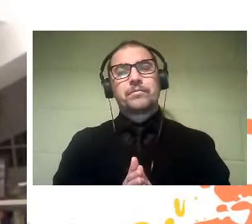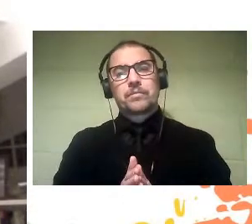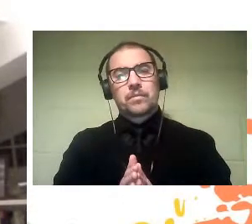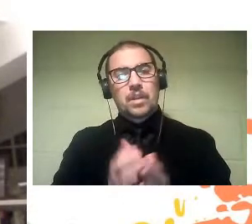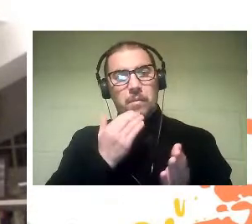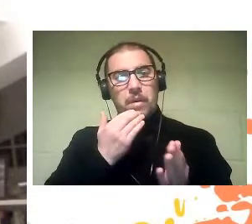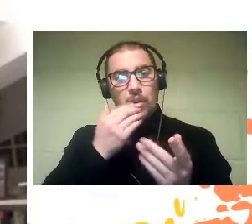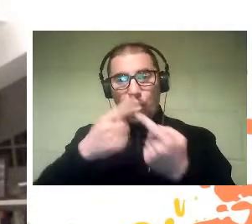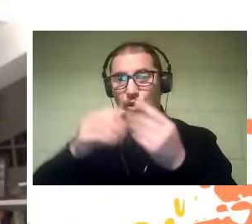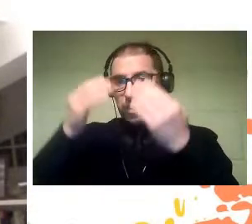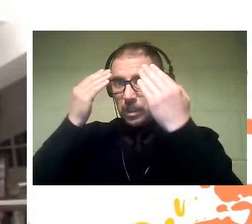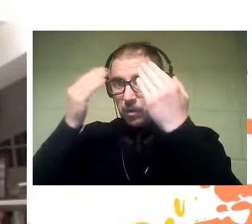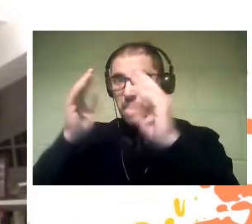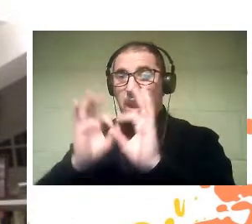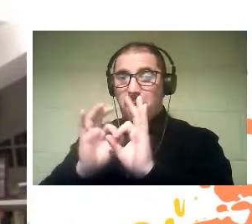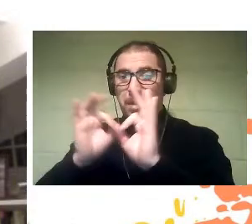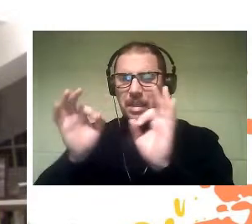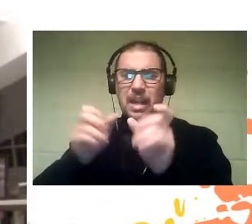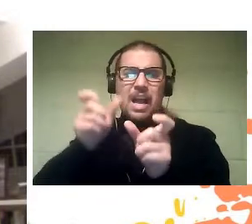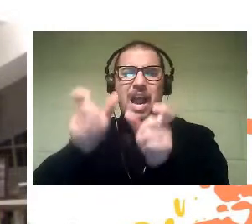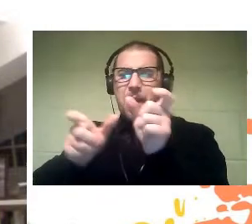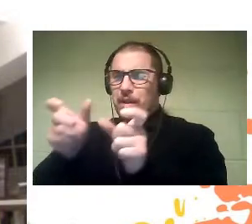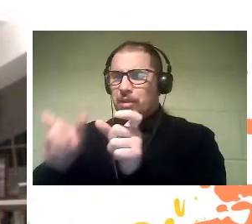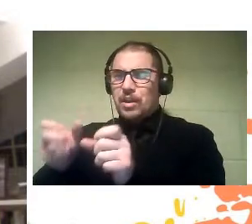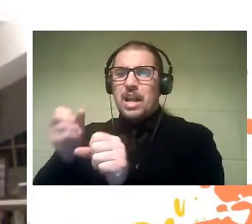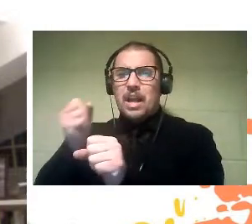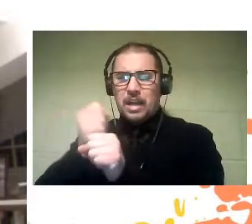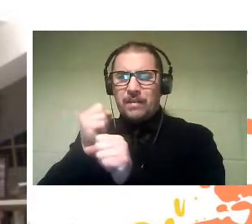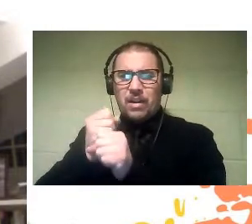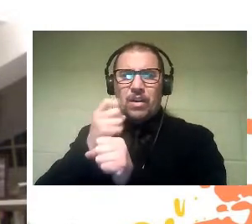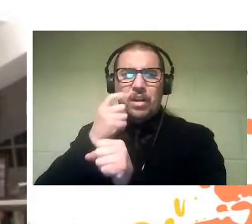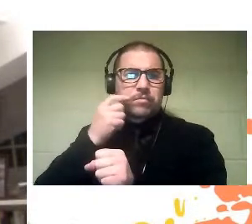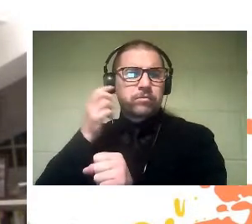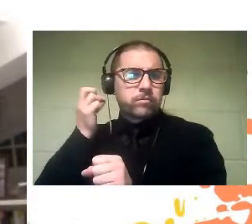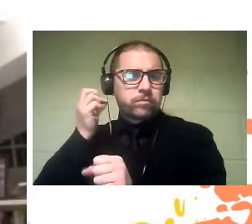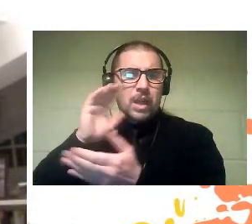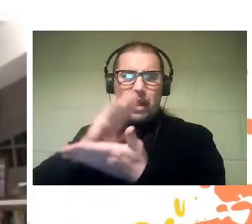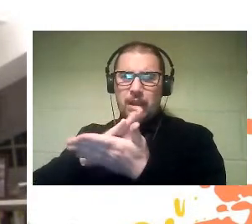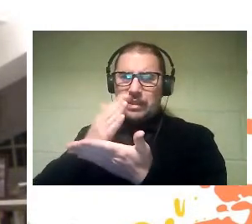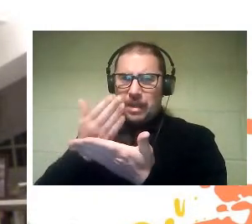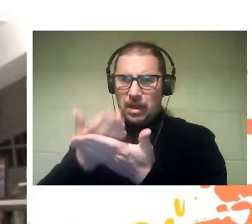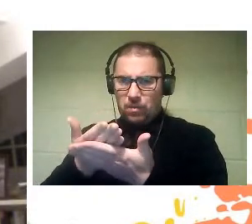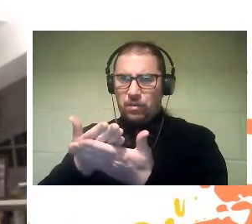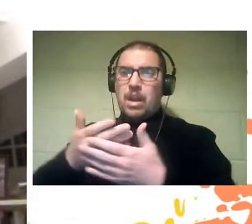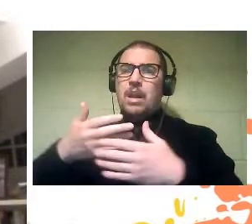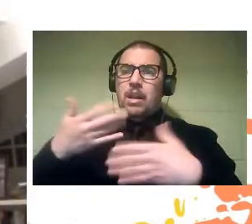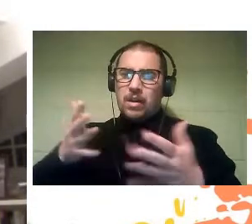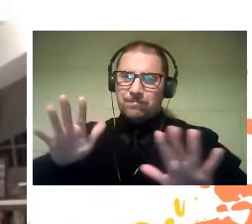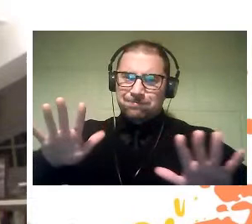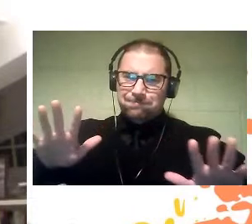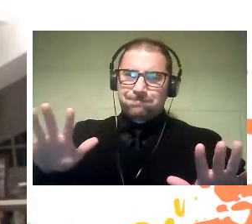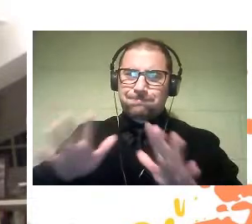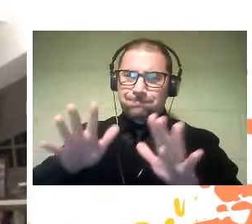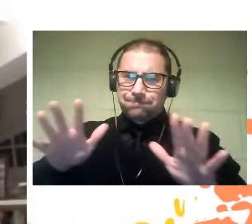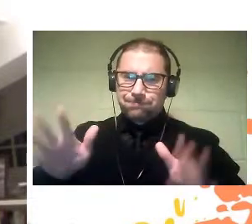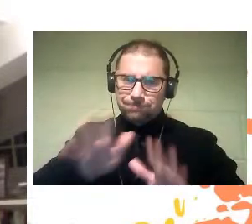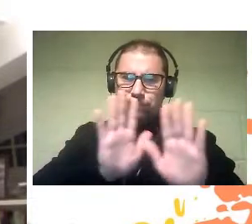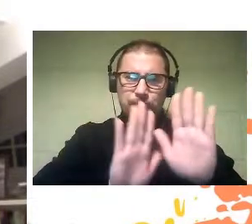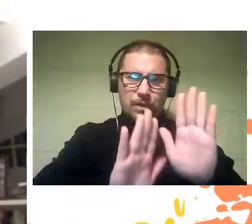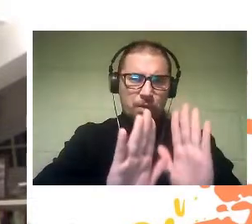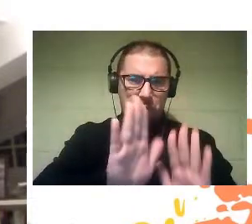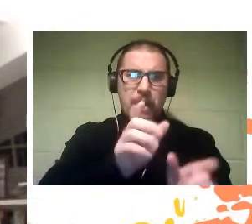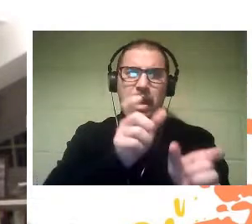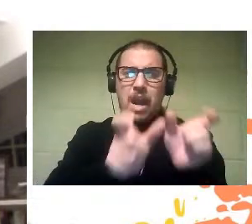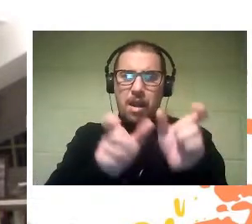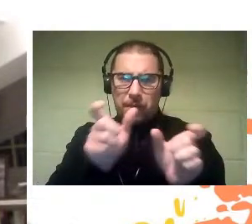nuestros saludos a todos los trabajadores y trabajadoras de la salud que dan atención a esas personas